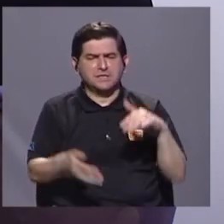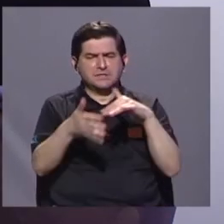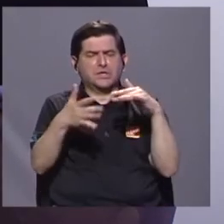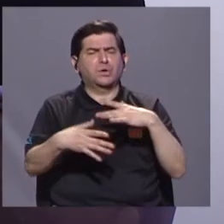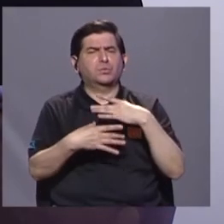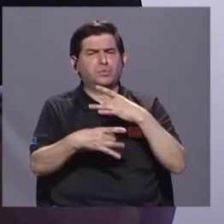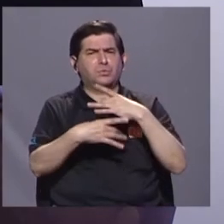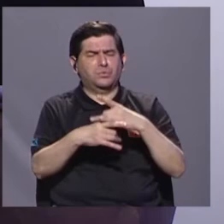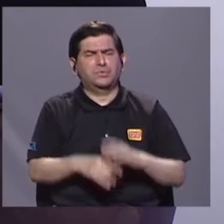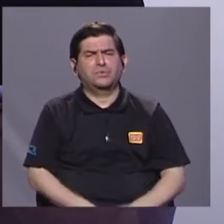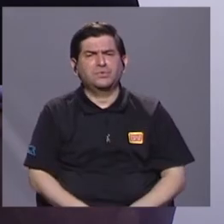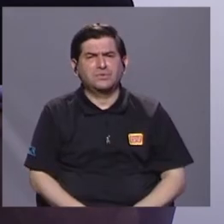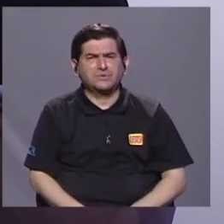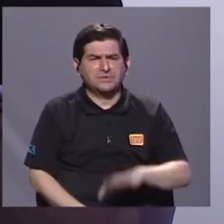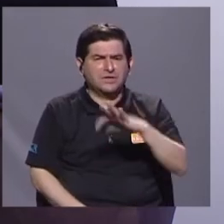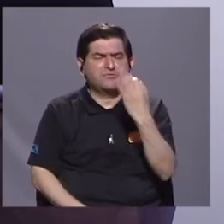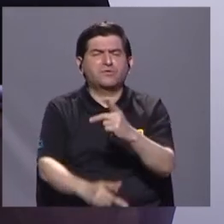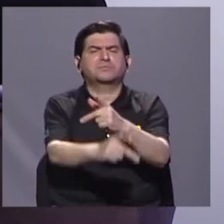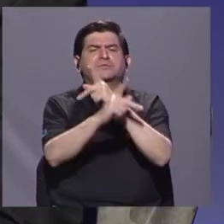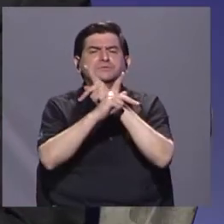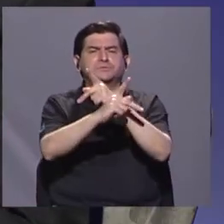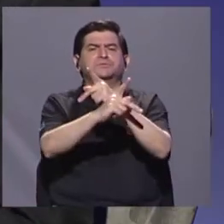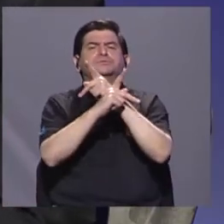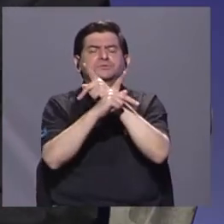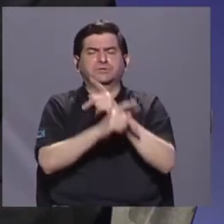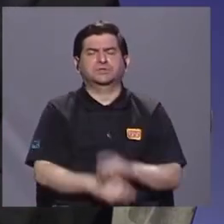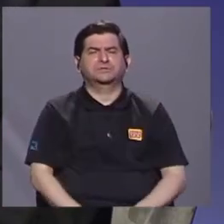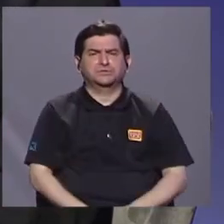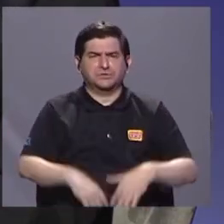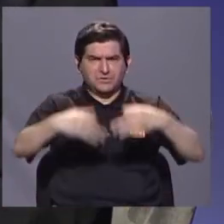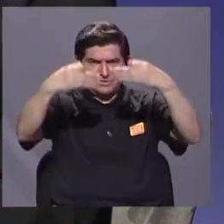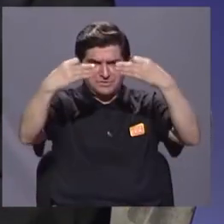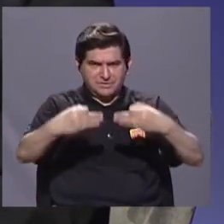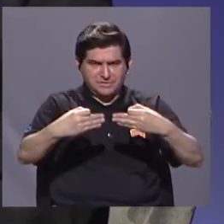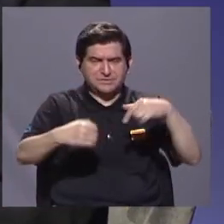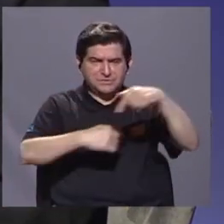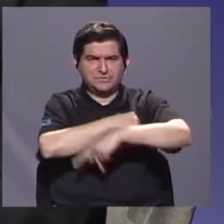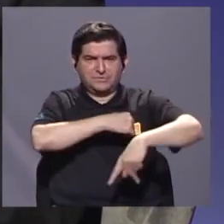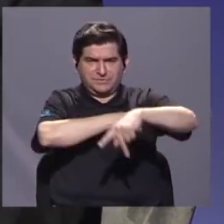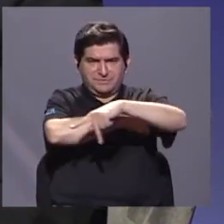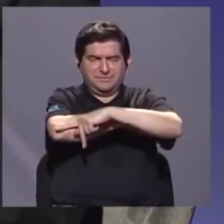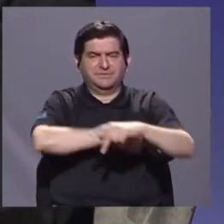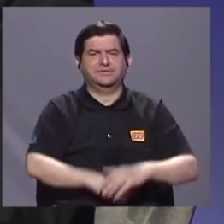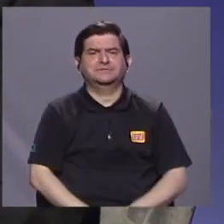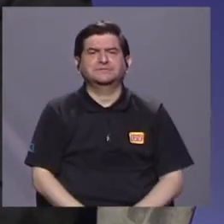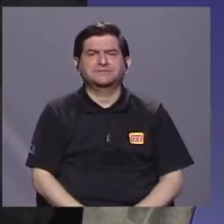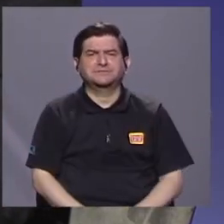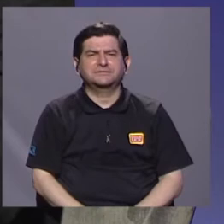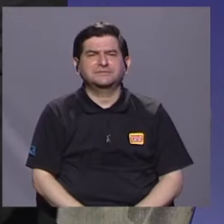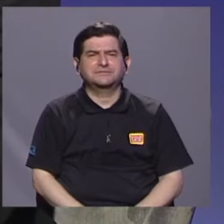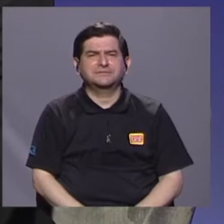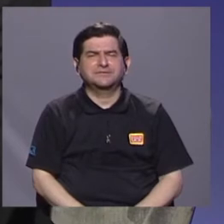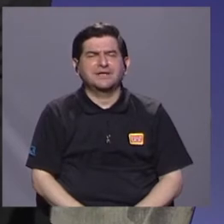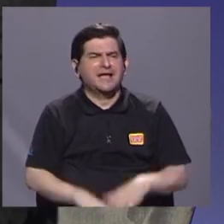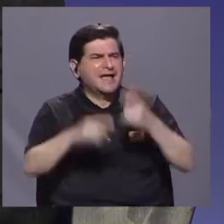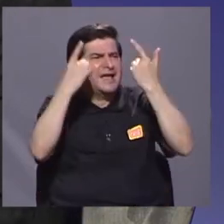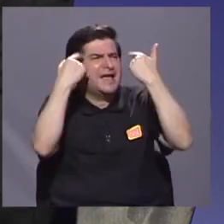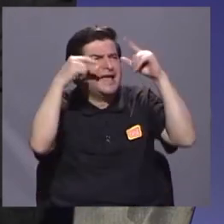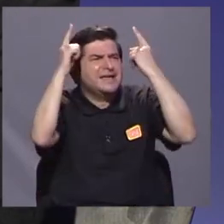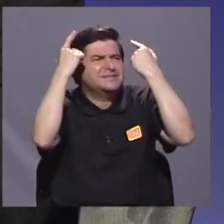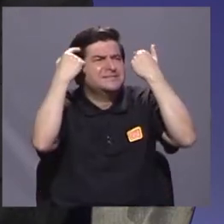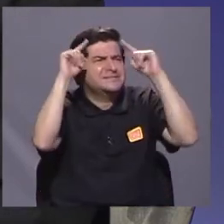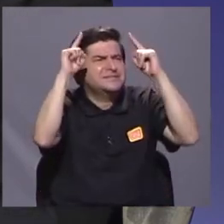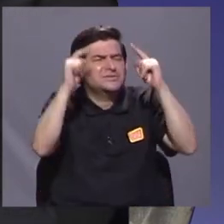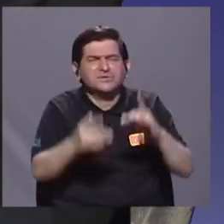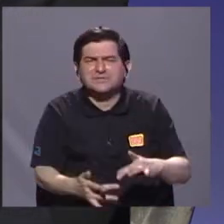interesante sobre las medidas preventivas que se han tomado en nuestro país. ¿Cuáles son las más efectivas, las que han